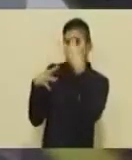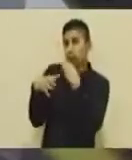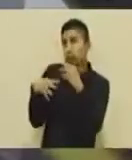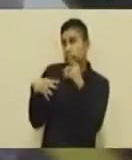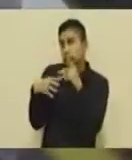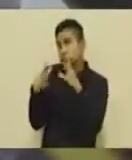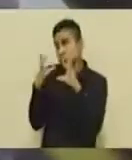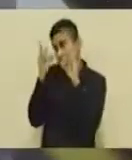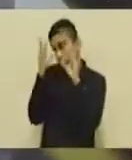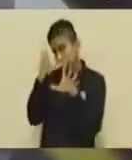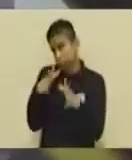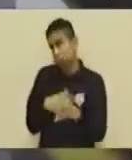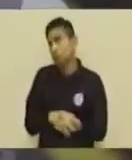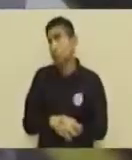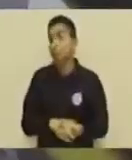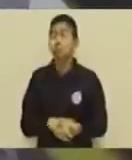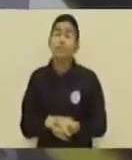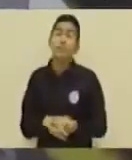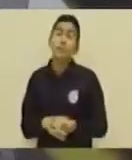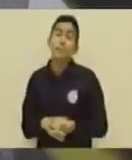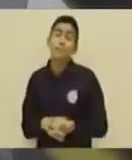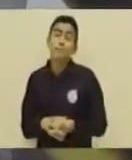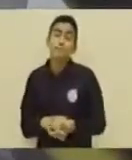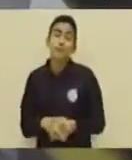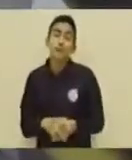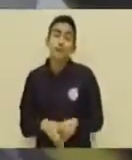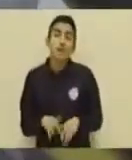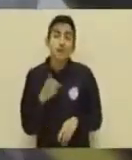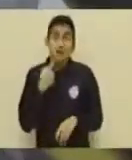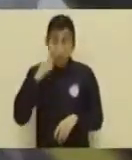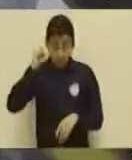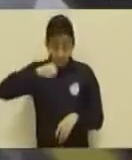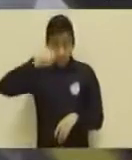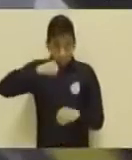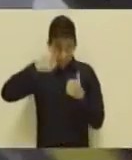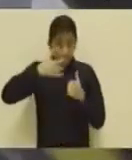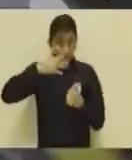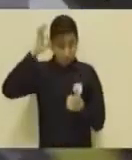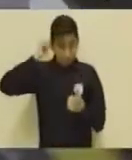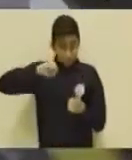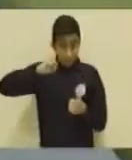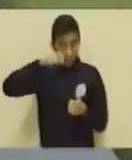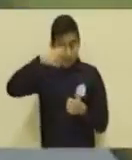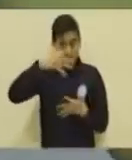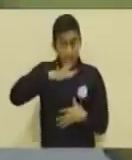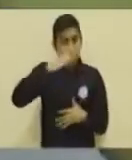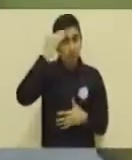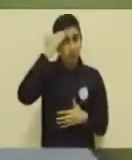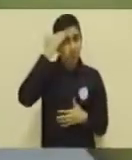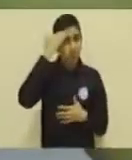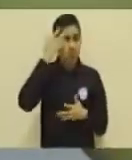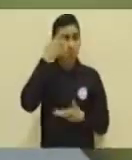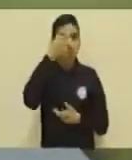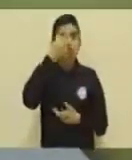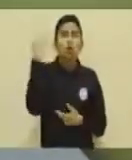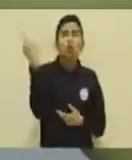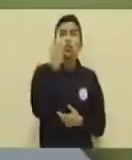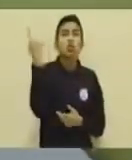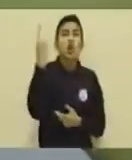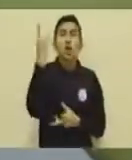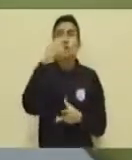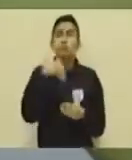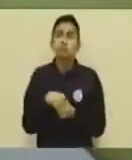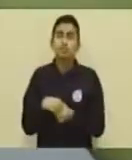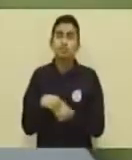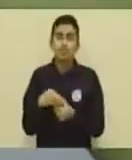están viendo? Pues definitivamente sabemos que todo lo que está a nuestro alrededor y de lo que